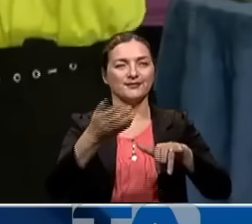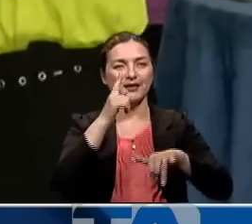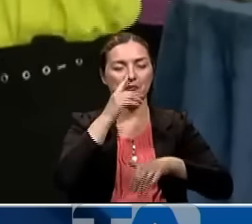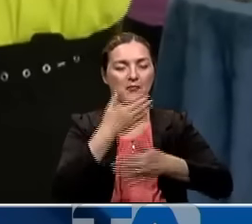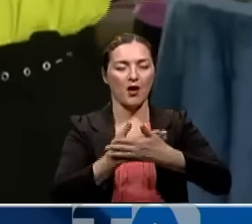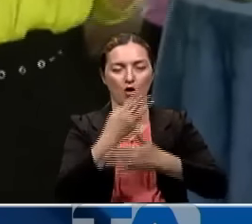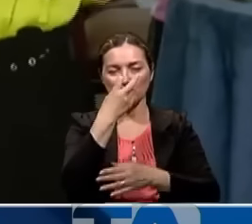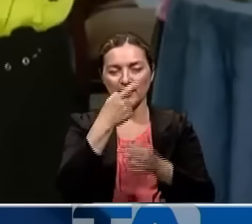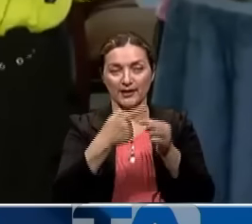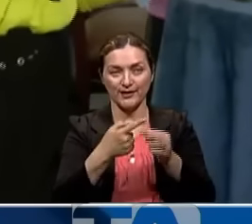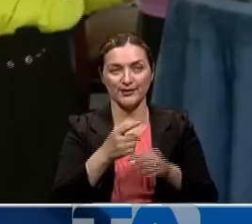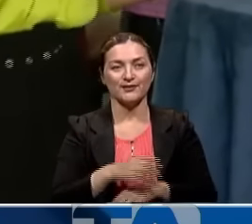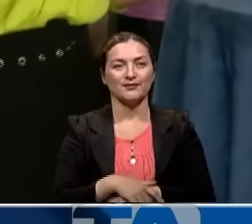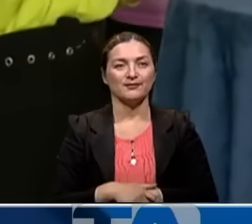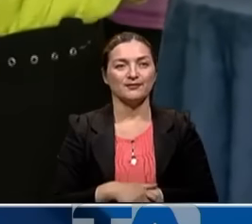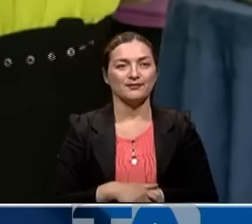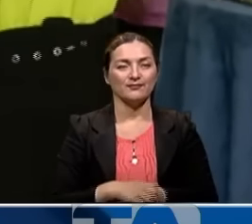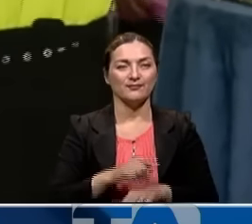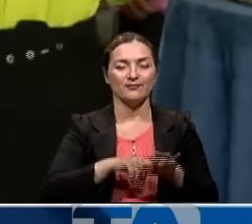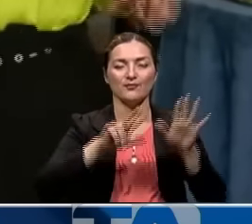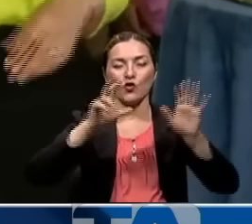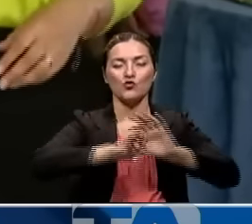del Hotel Quito también cuando son las